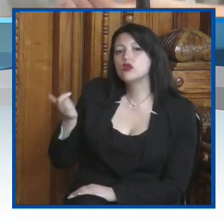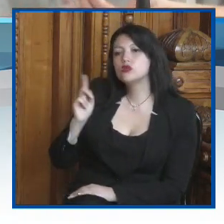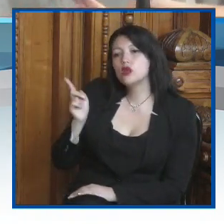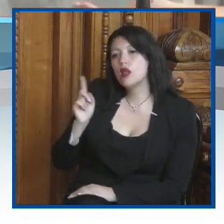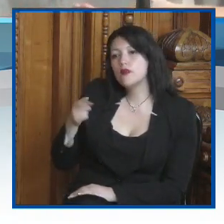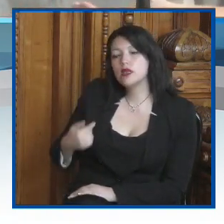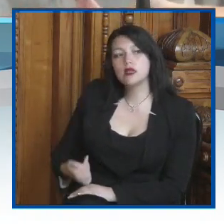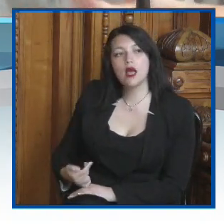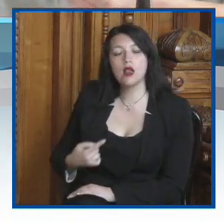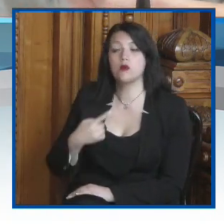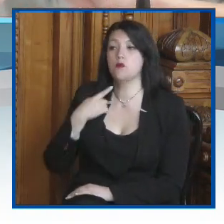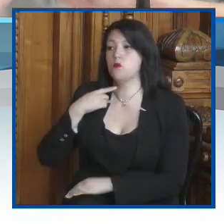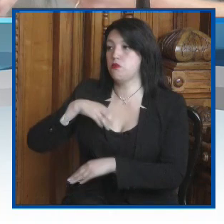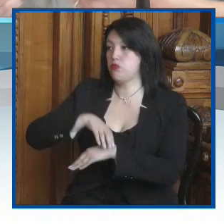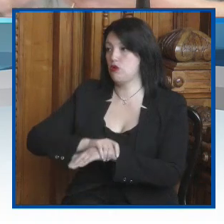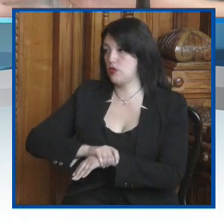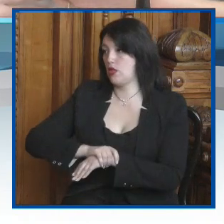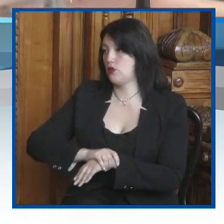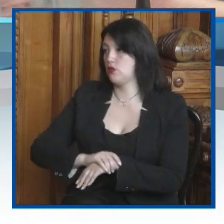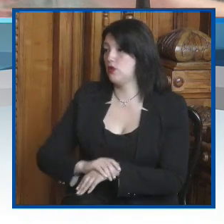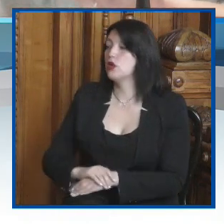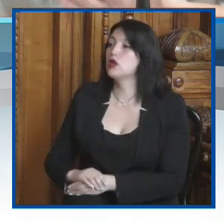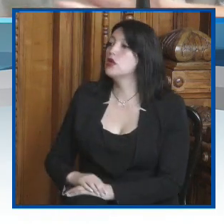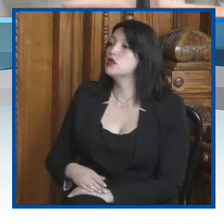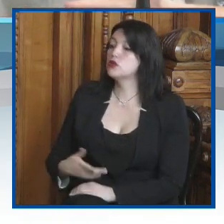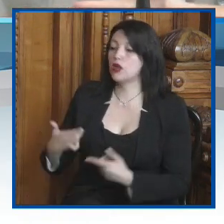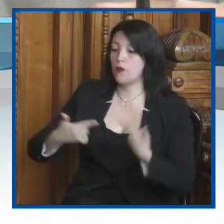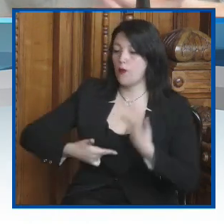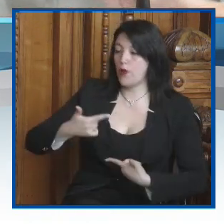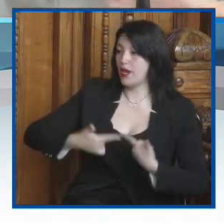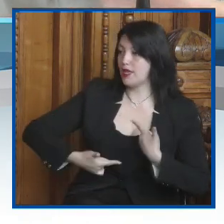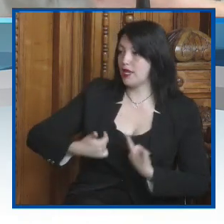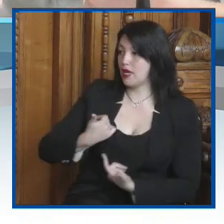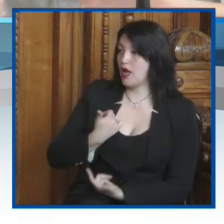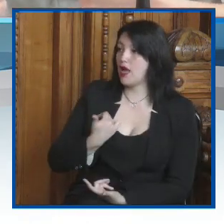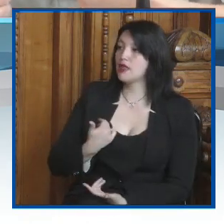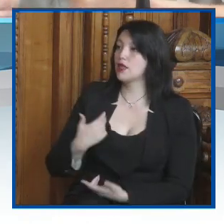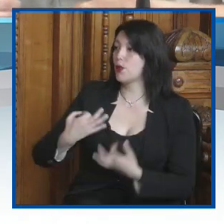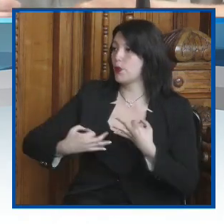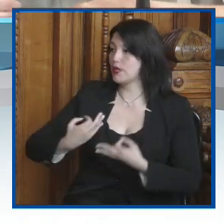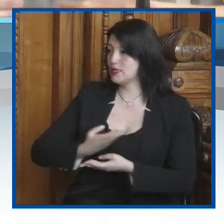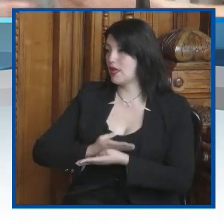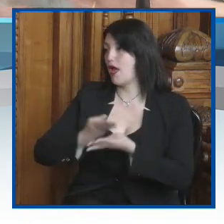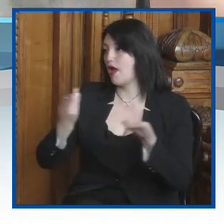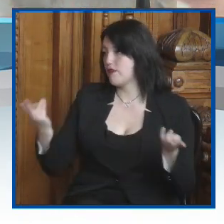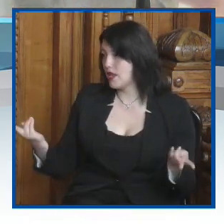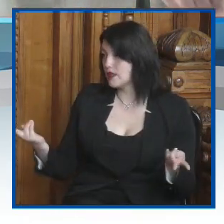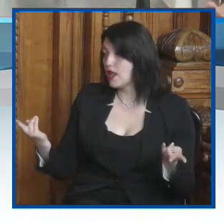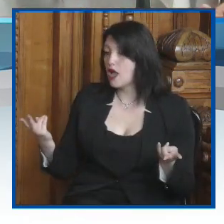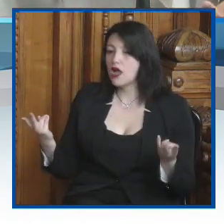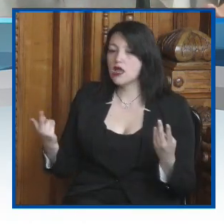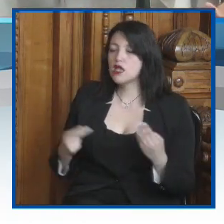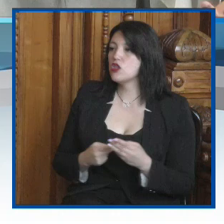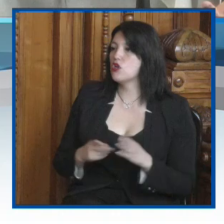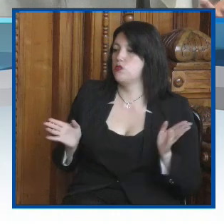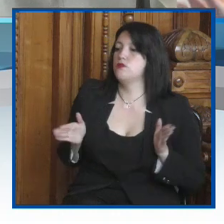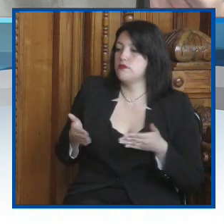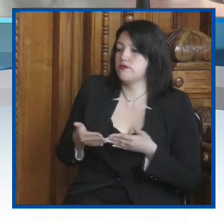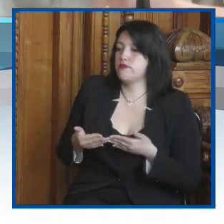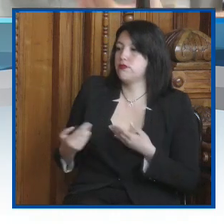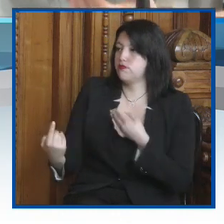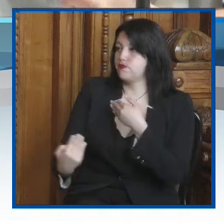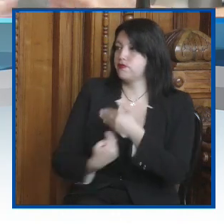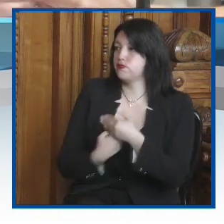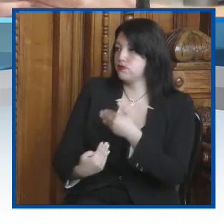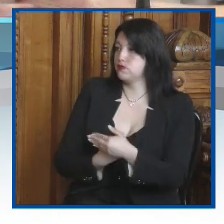al público en general. Porque si yo estoy haciendo una política de justicia abierta, invitando a la ciudadanía a que venga al juzgado porque quiero transparentar mi acción